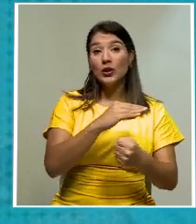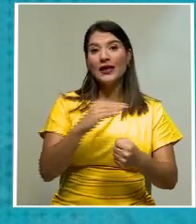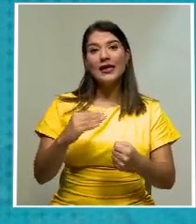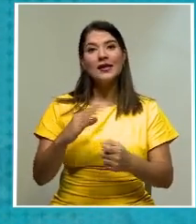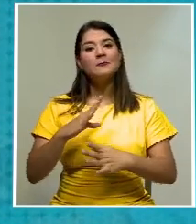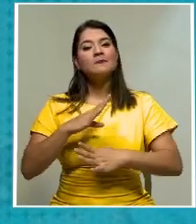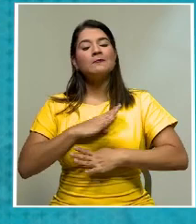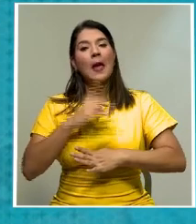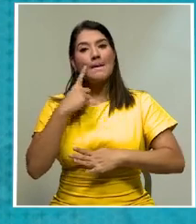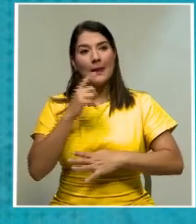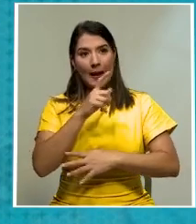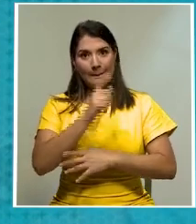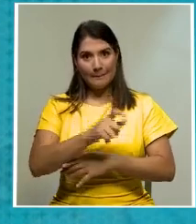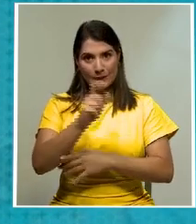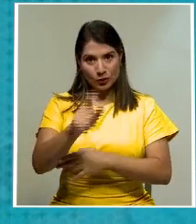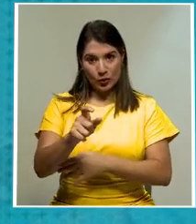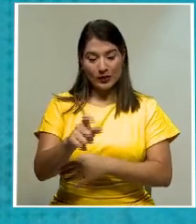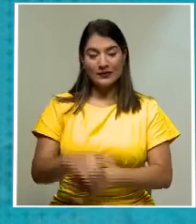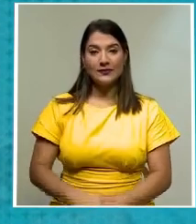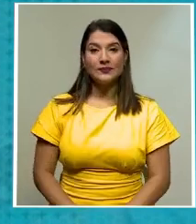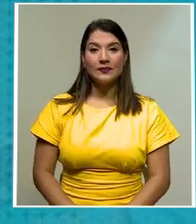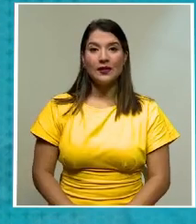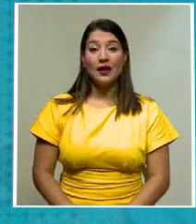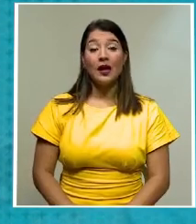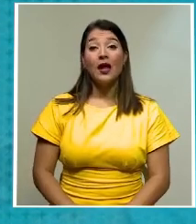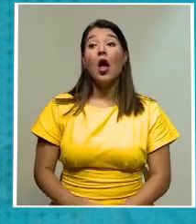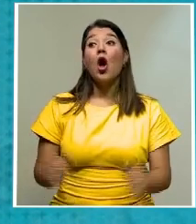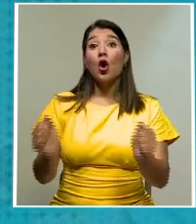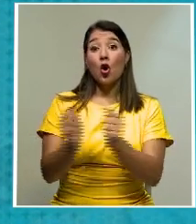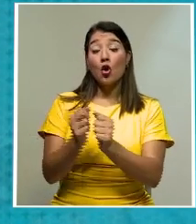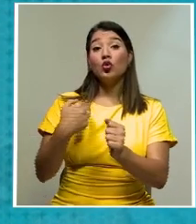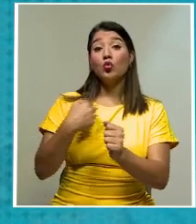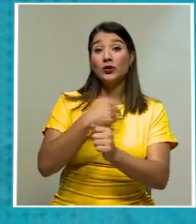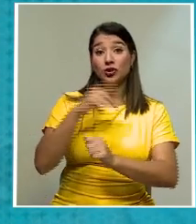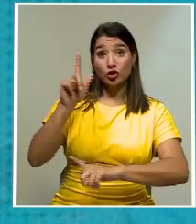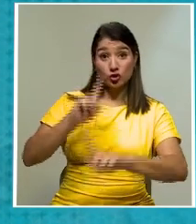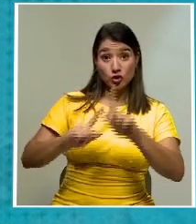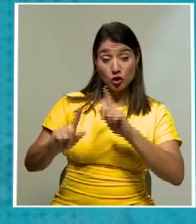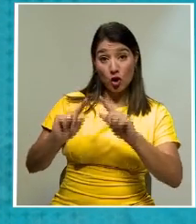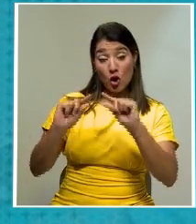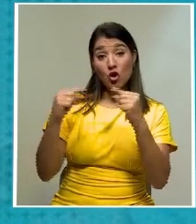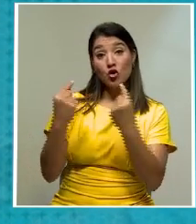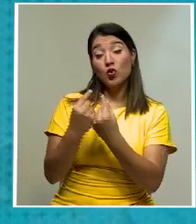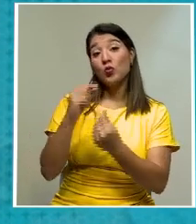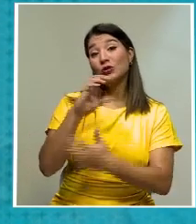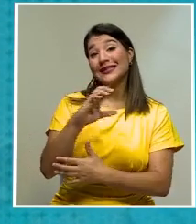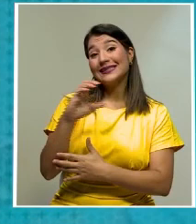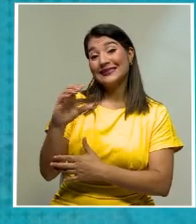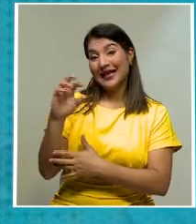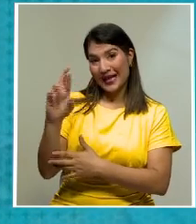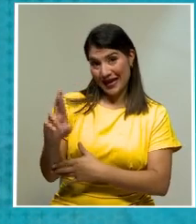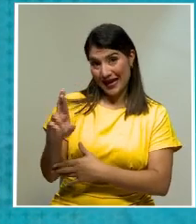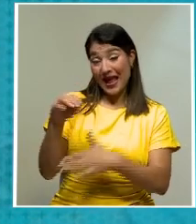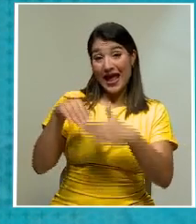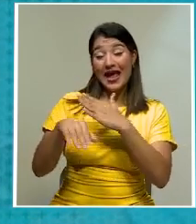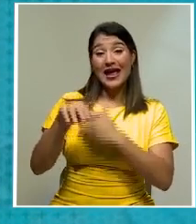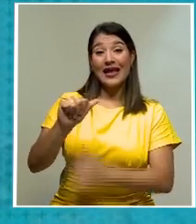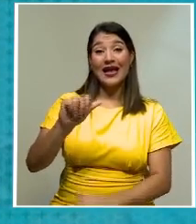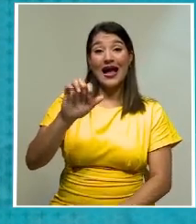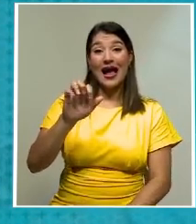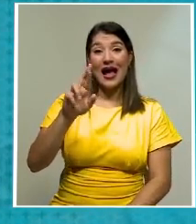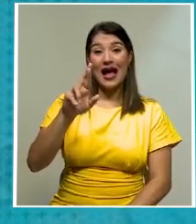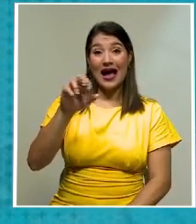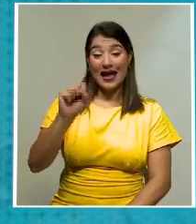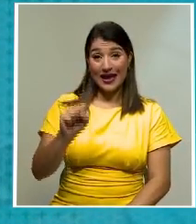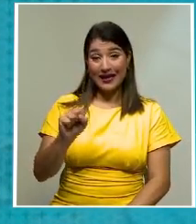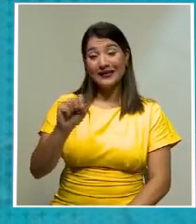distintos destinos. Con el respaldo de nuestra casa matriz Grupo CCR, en Aeris Holding Costa Rica nos